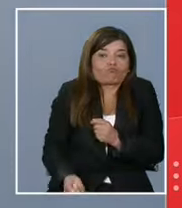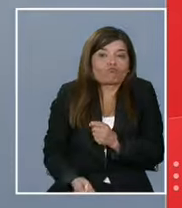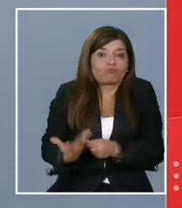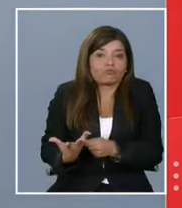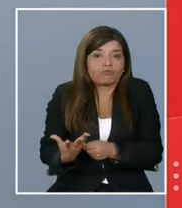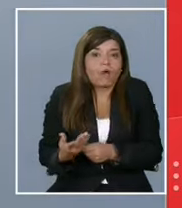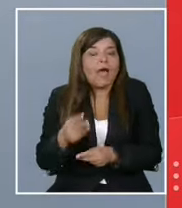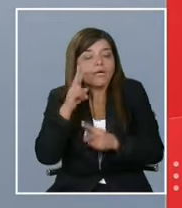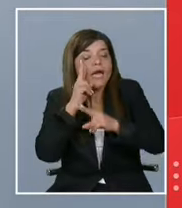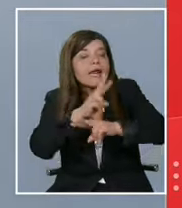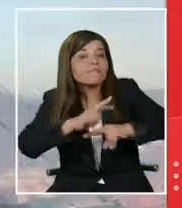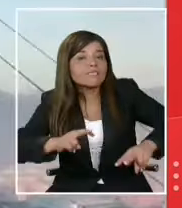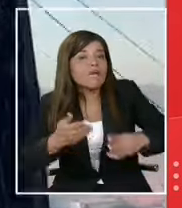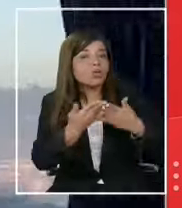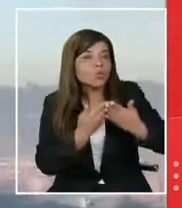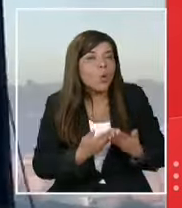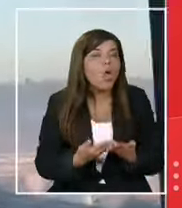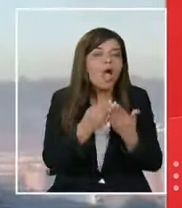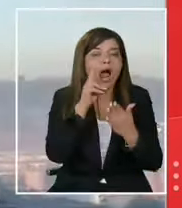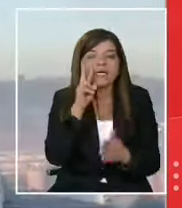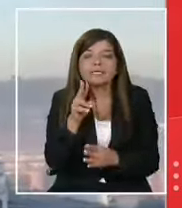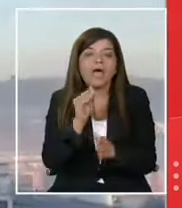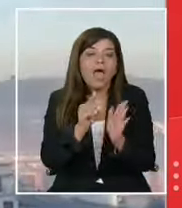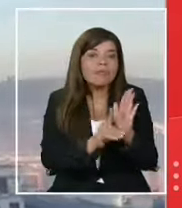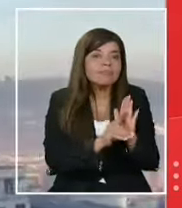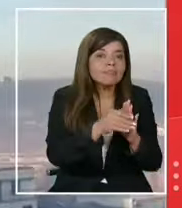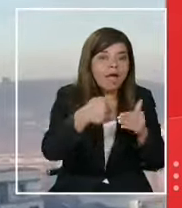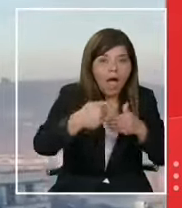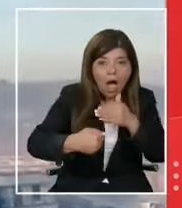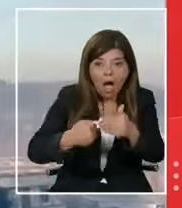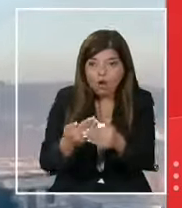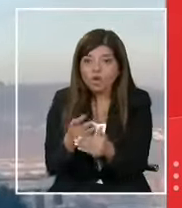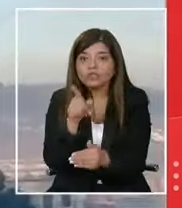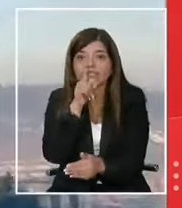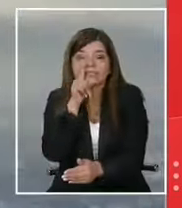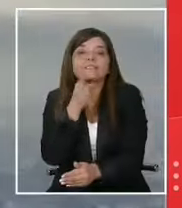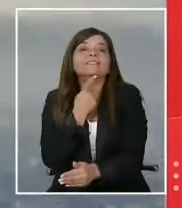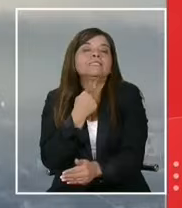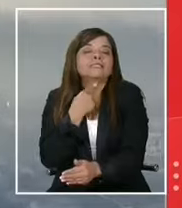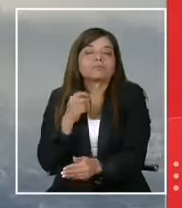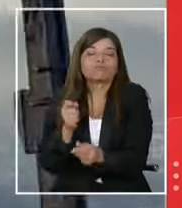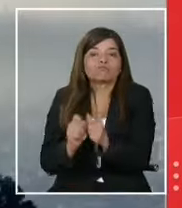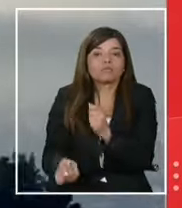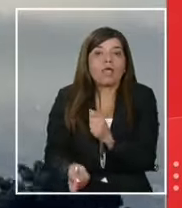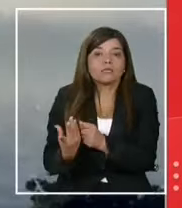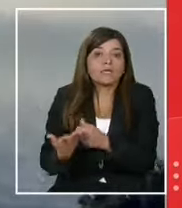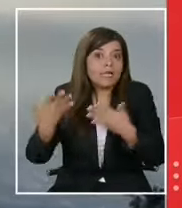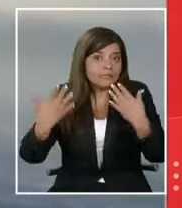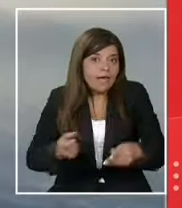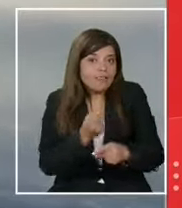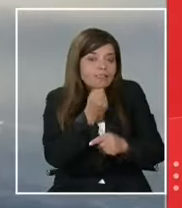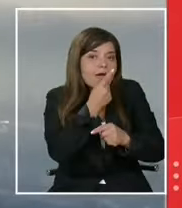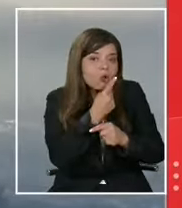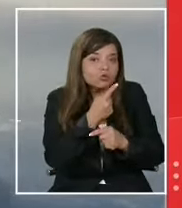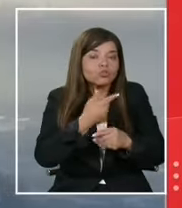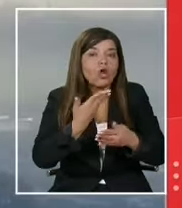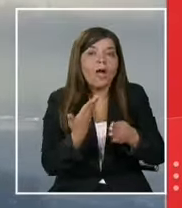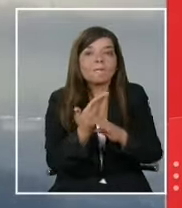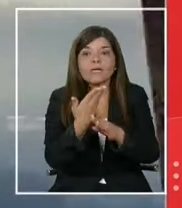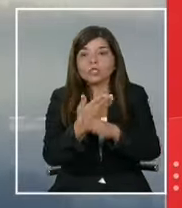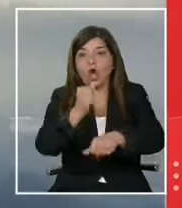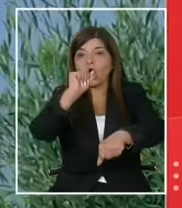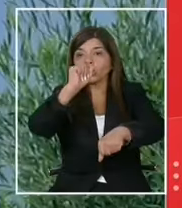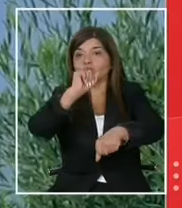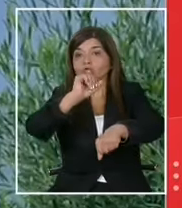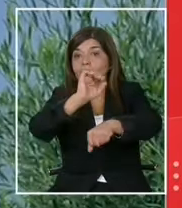Respecto, hay que revisar primero, reitero, la investigación de lo que se está desarrollando respecto a la intencionalidad y una denuncia que fue presentada de oficio por parte de Carabineros y